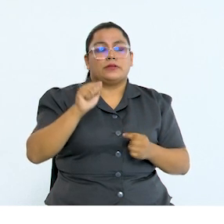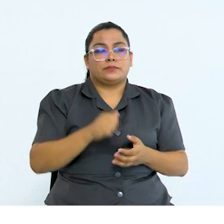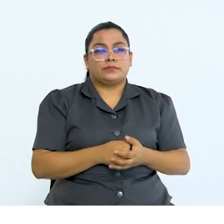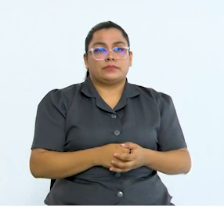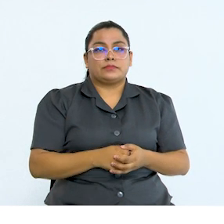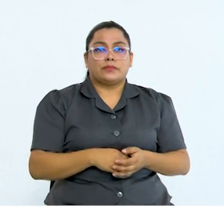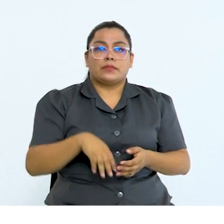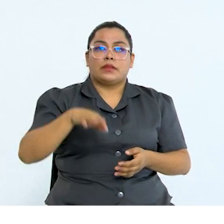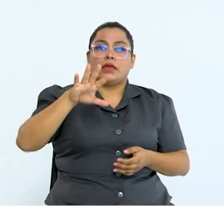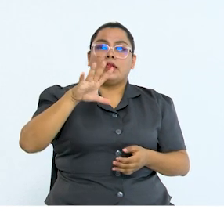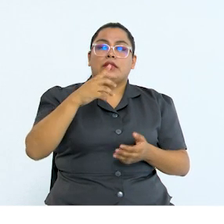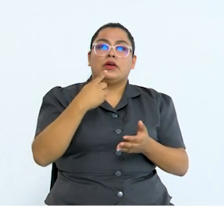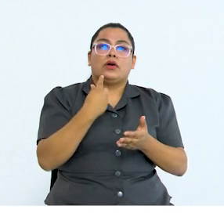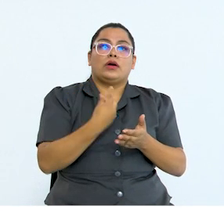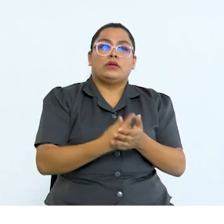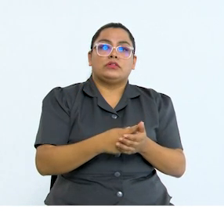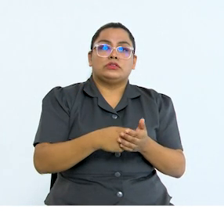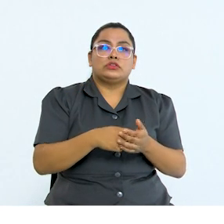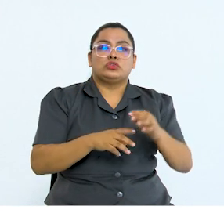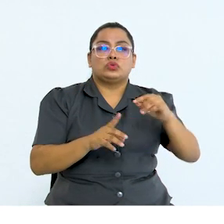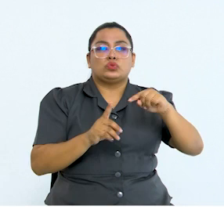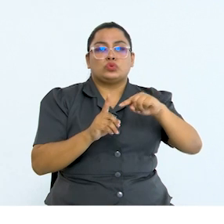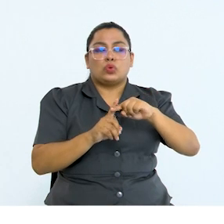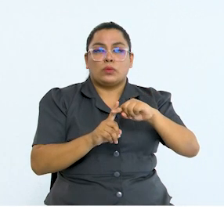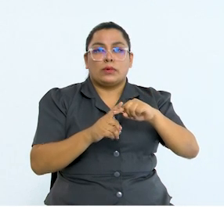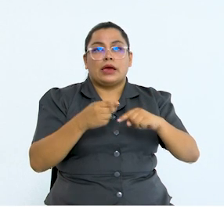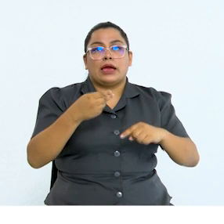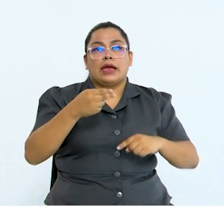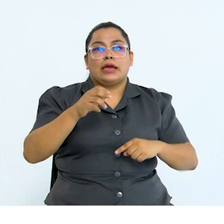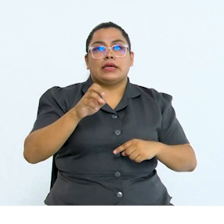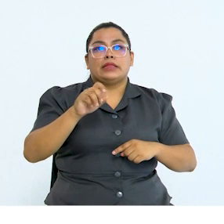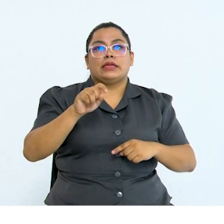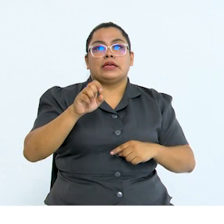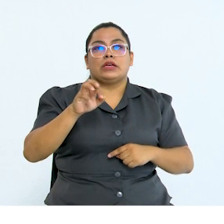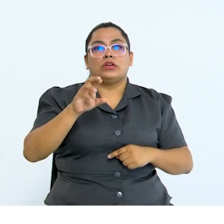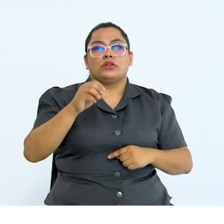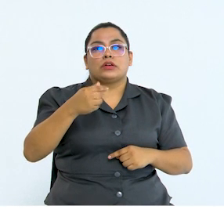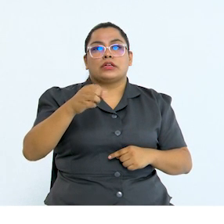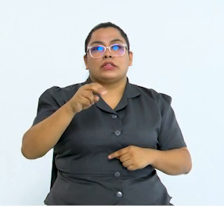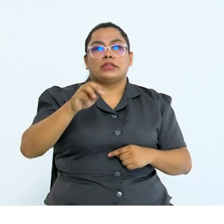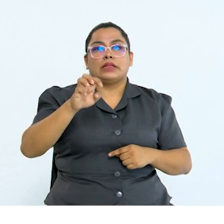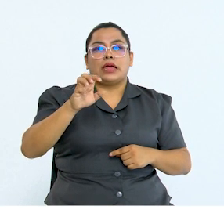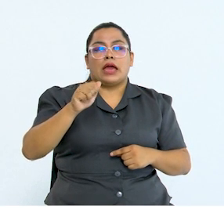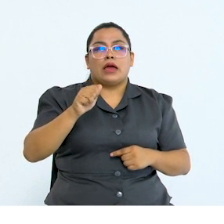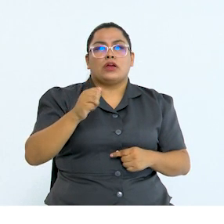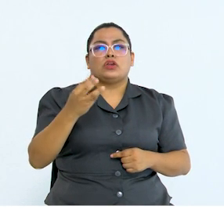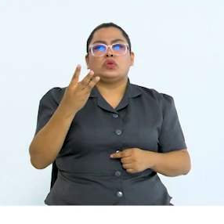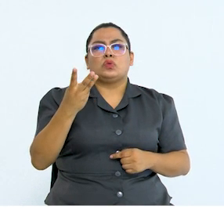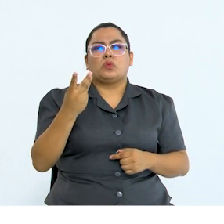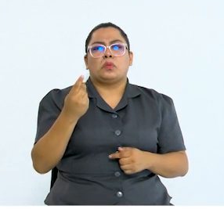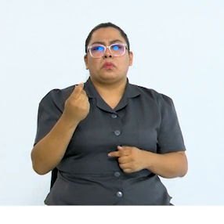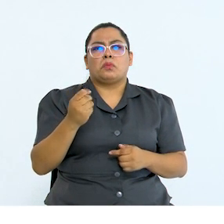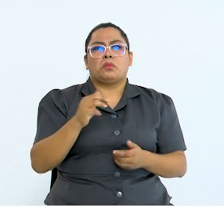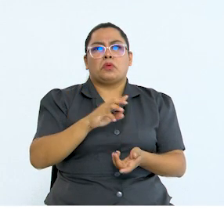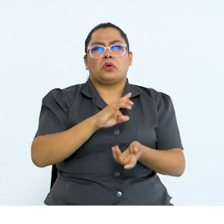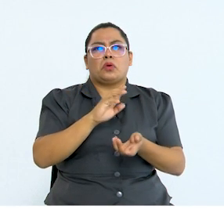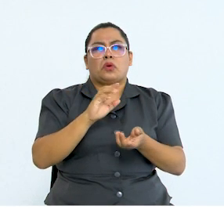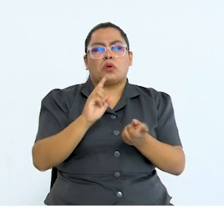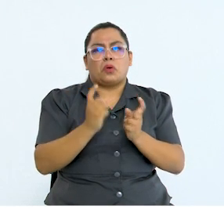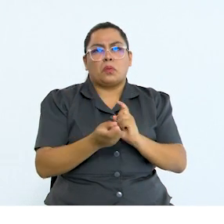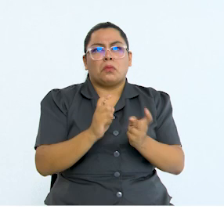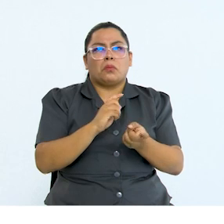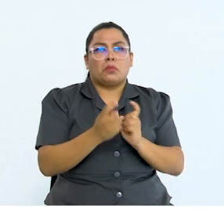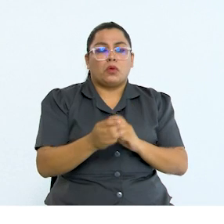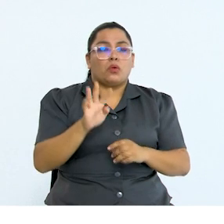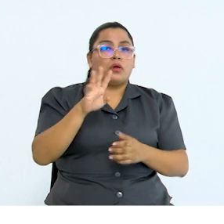En quinto grado se realizan suma de fracciones heterogéneas y números mixtos. ¿Y para la resta? En cuarto